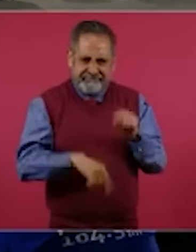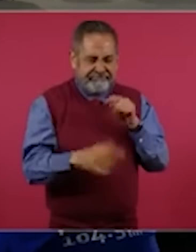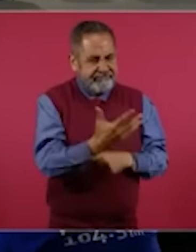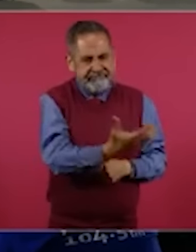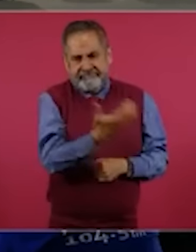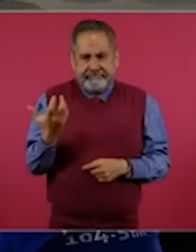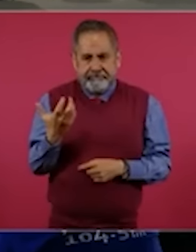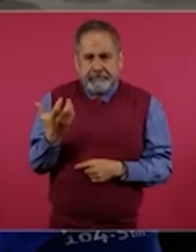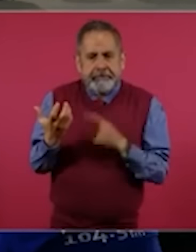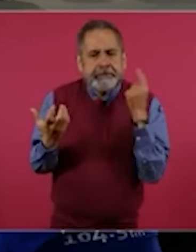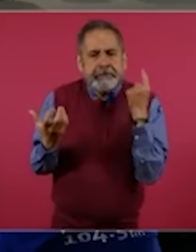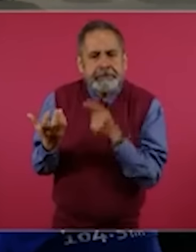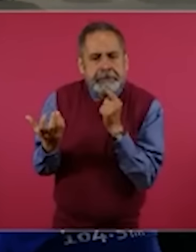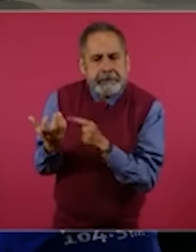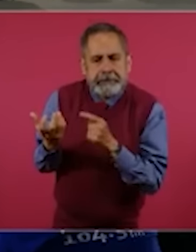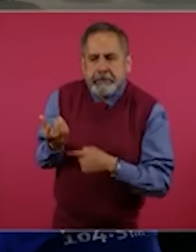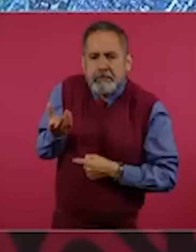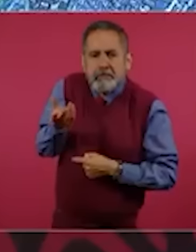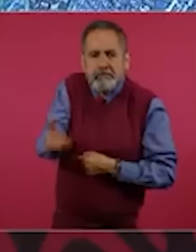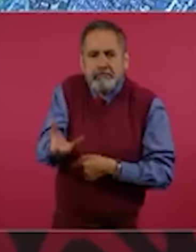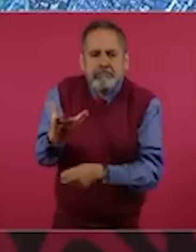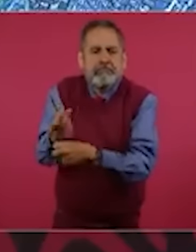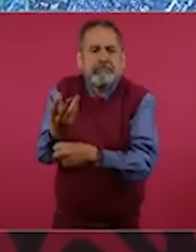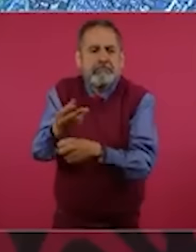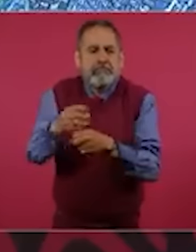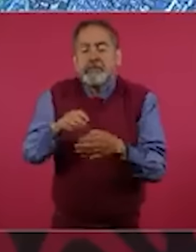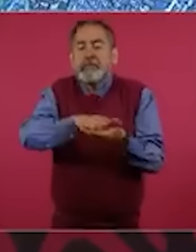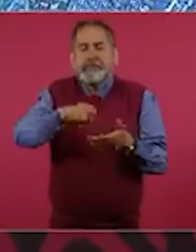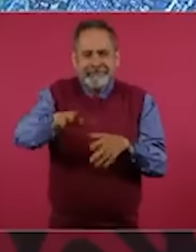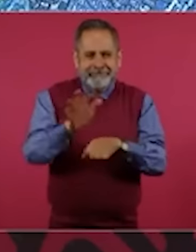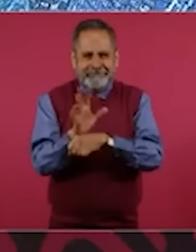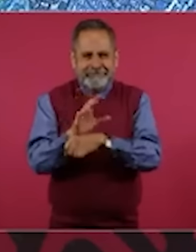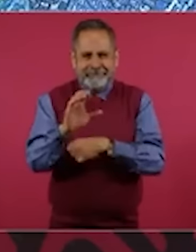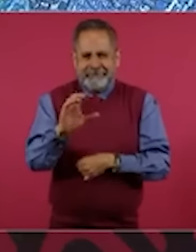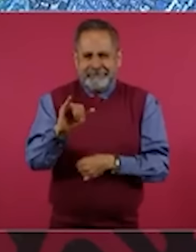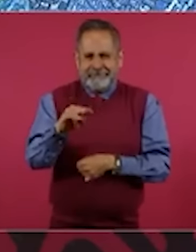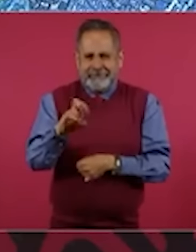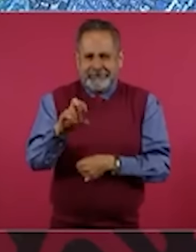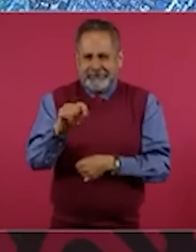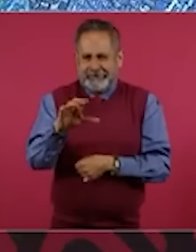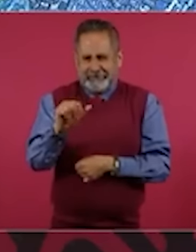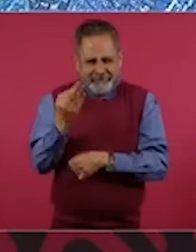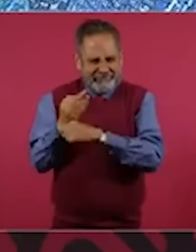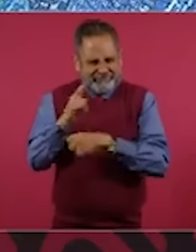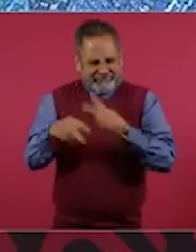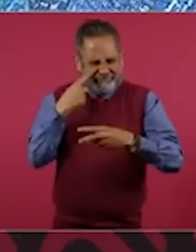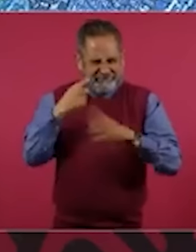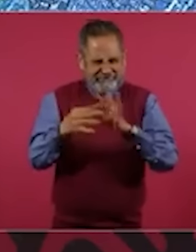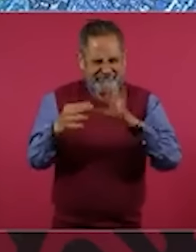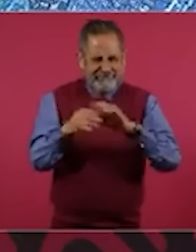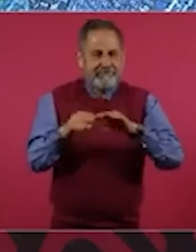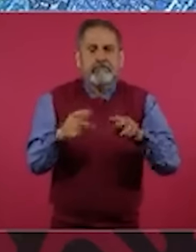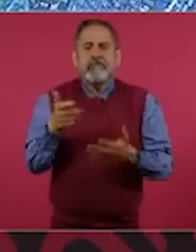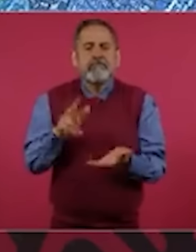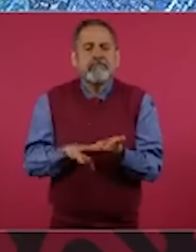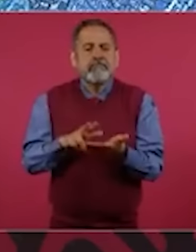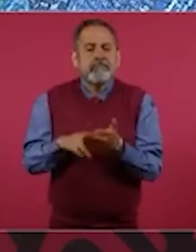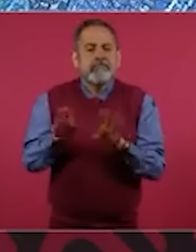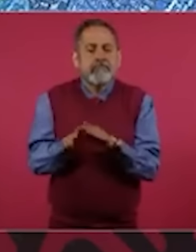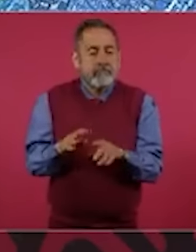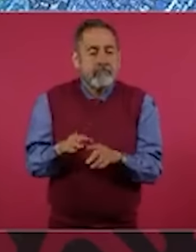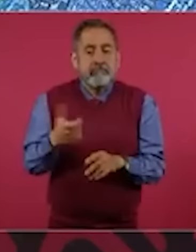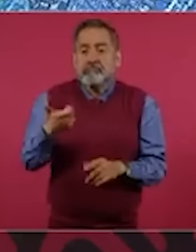los moches. Y, por ejemplo, esta cineteca, que la verán en imágenes ahorita en el video, costó la mitad de lo